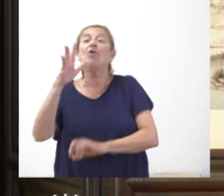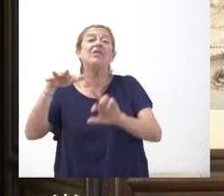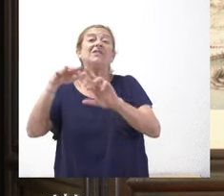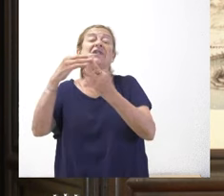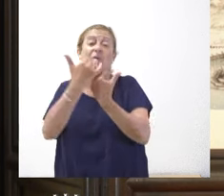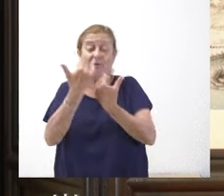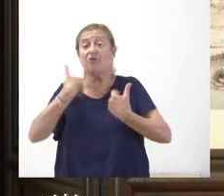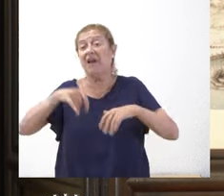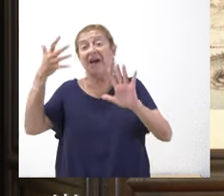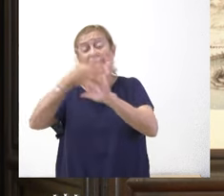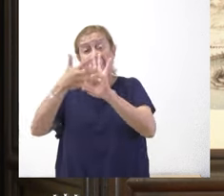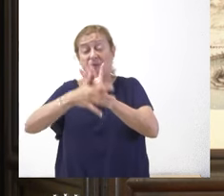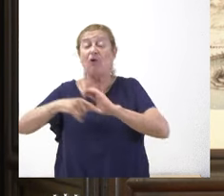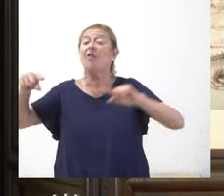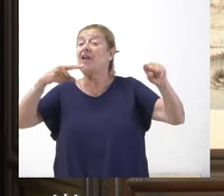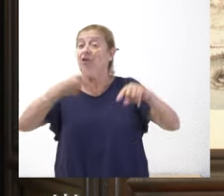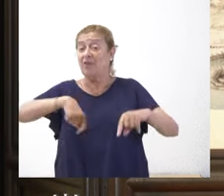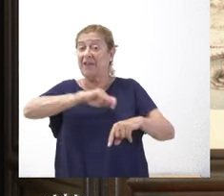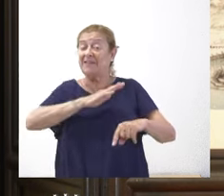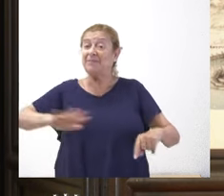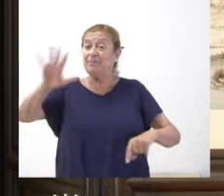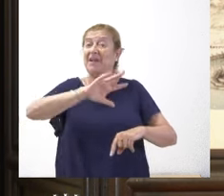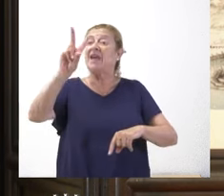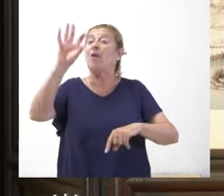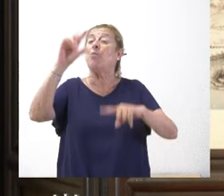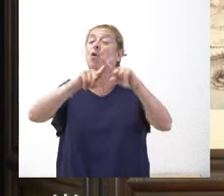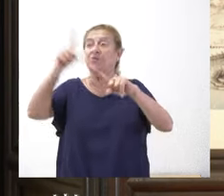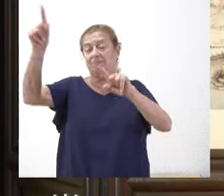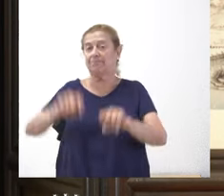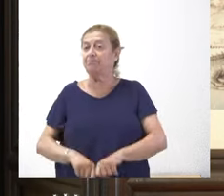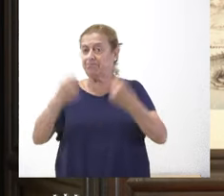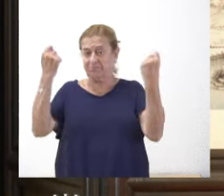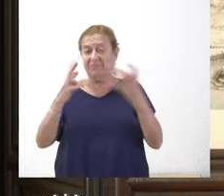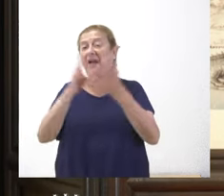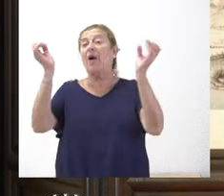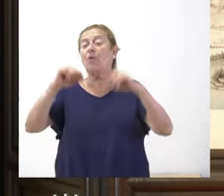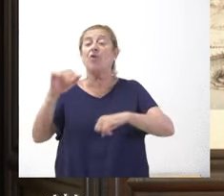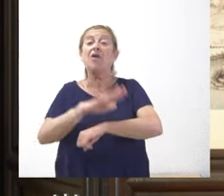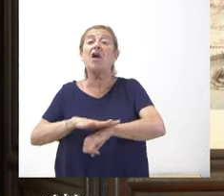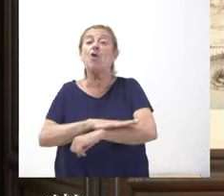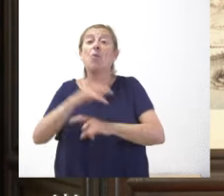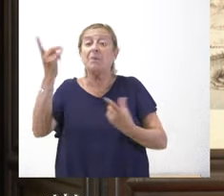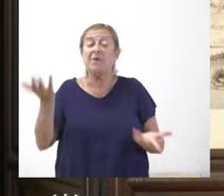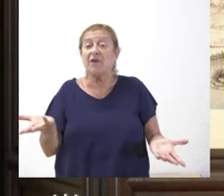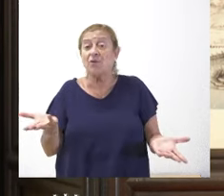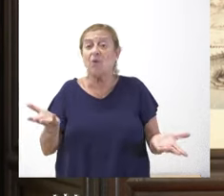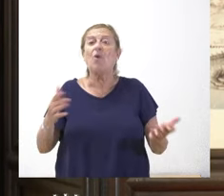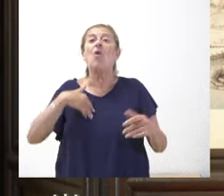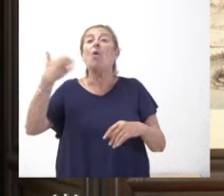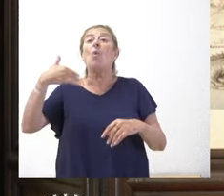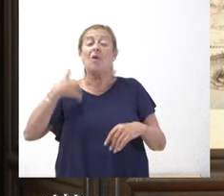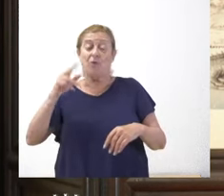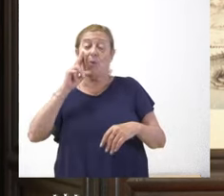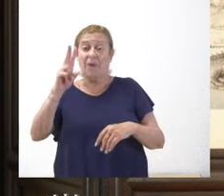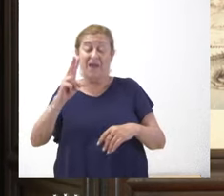ya ha explicado la dirección Nacional de vox es quién rompió el pacto de gobierno porque uno cuando analiza el pacto de